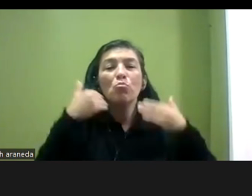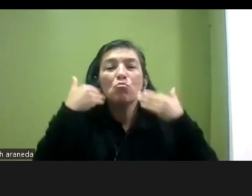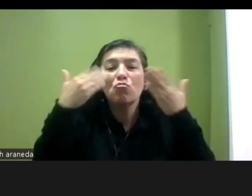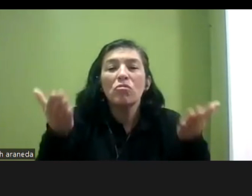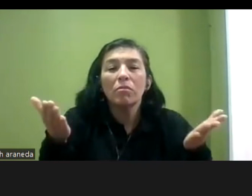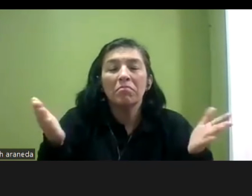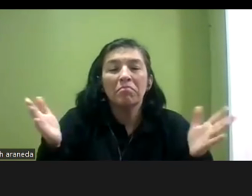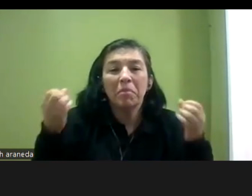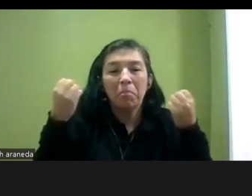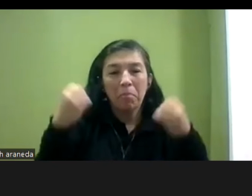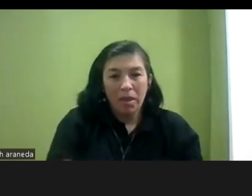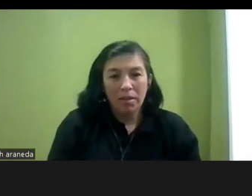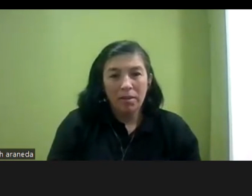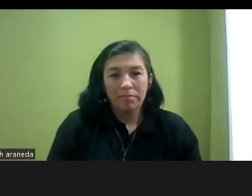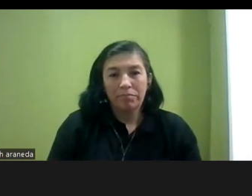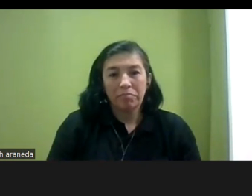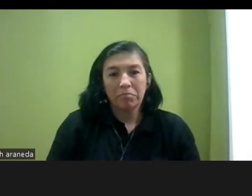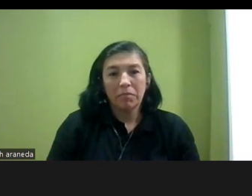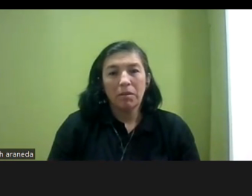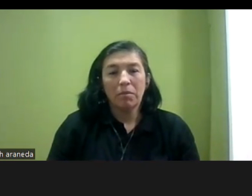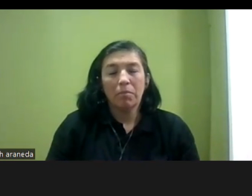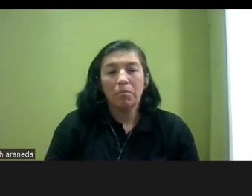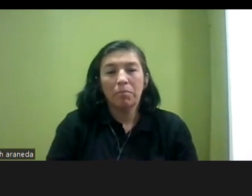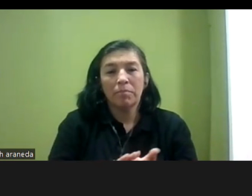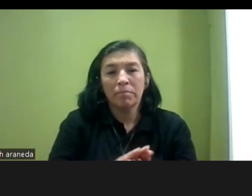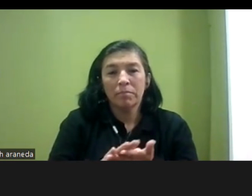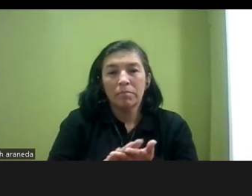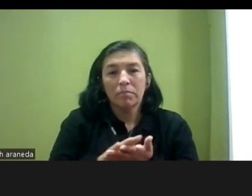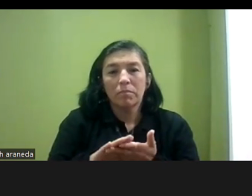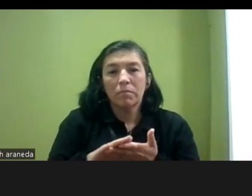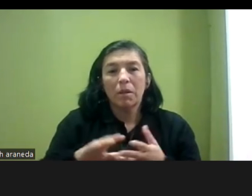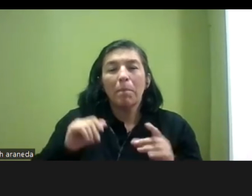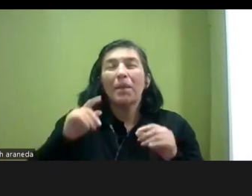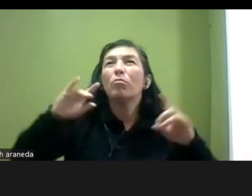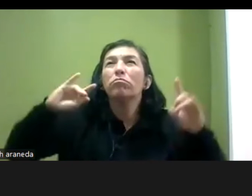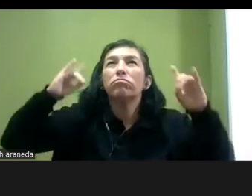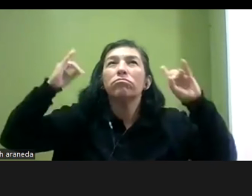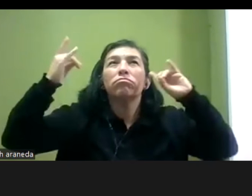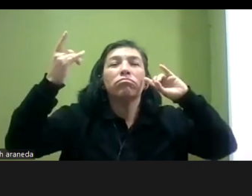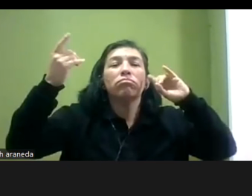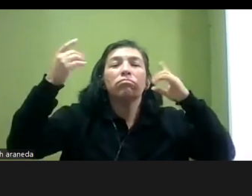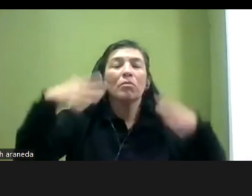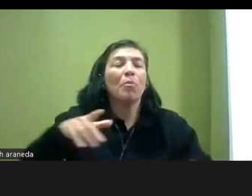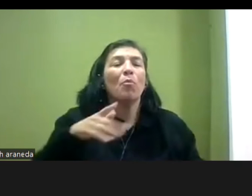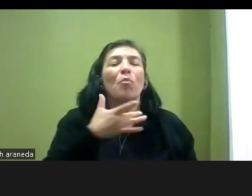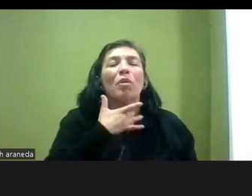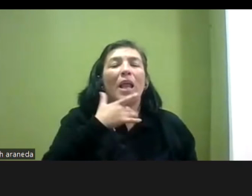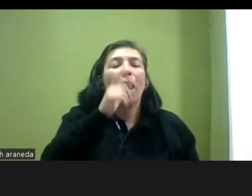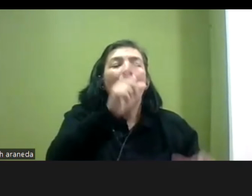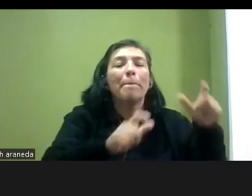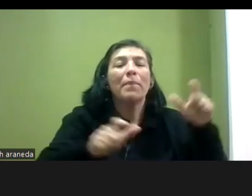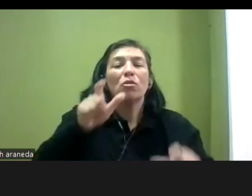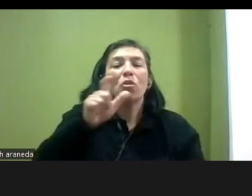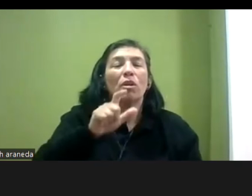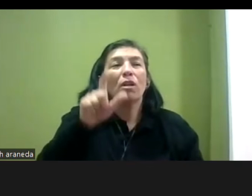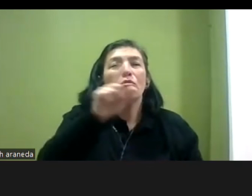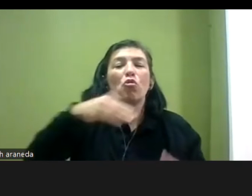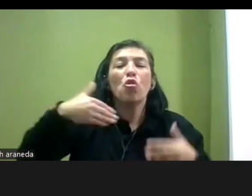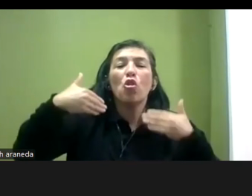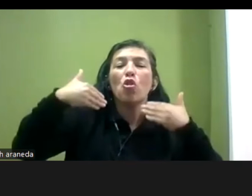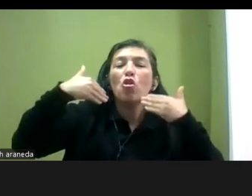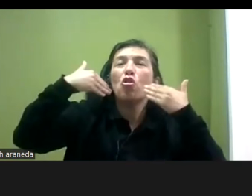simple. Se desbalanceó el cosmos porque la sociedad humana no entregó lo